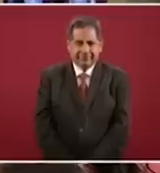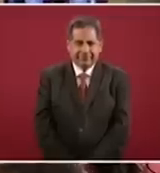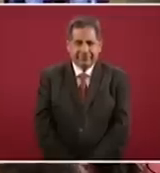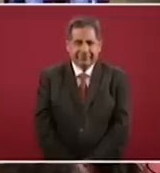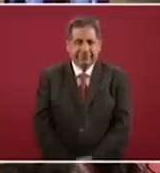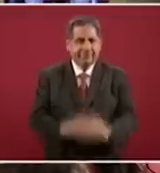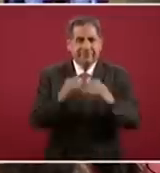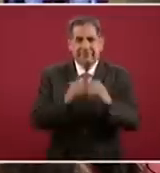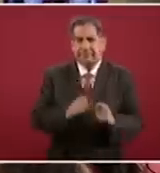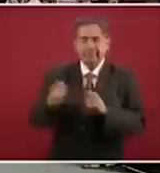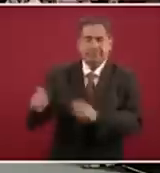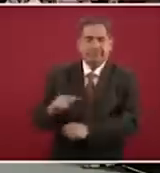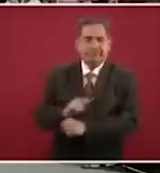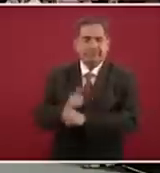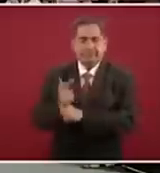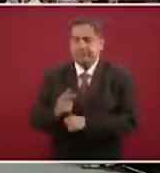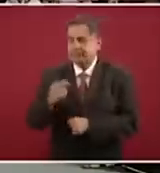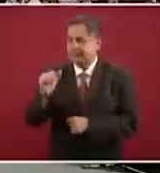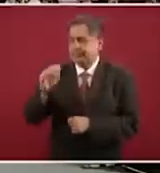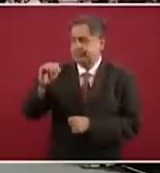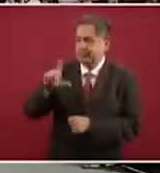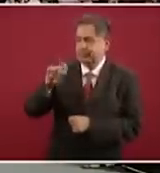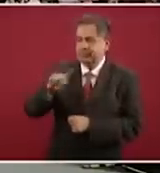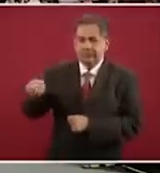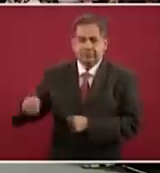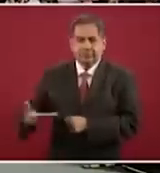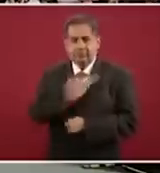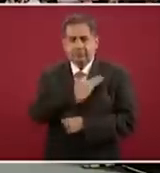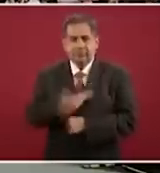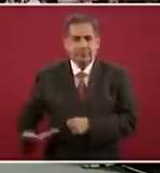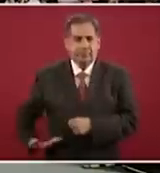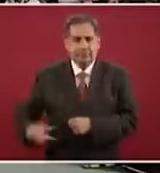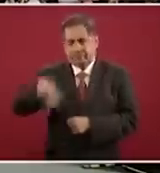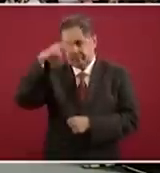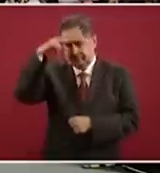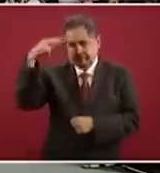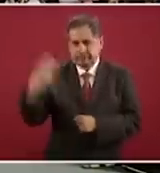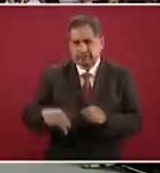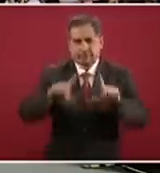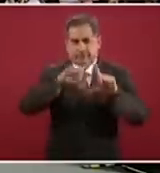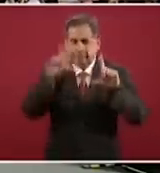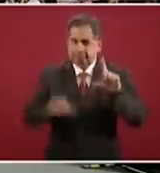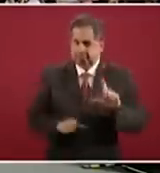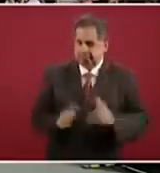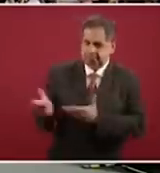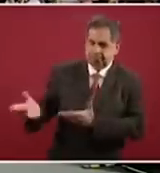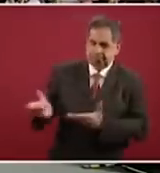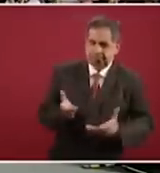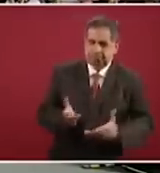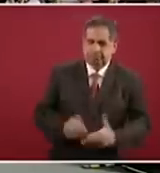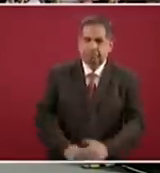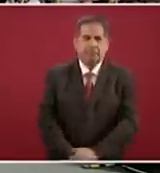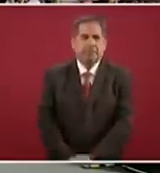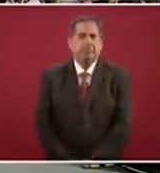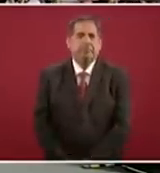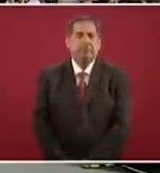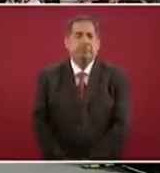Tiene la palabra el licenciado Andrés Manuel López Obrador, presidente constitucional de los Estados Unidos Mexicanos.